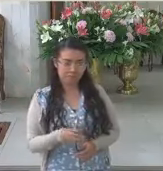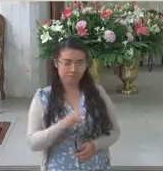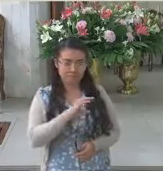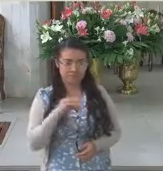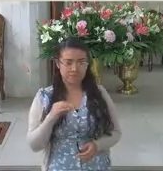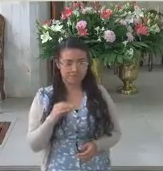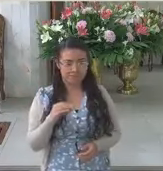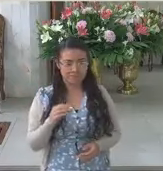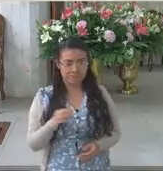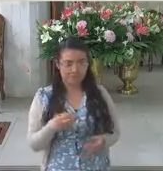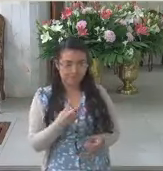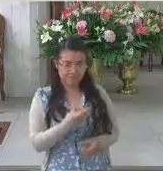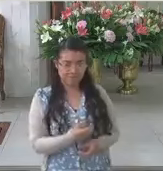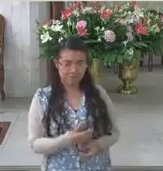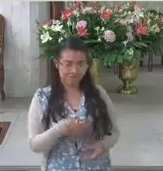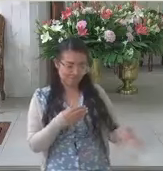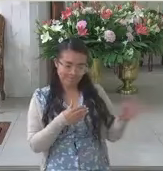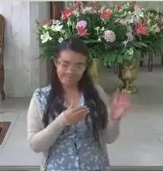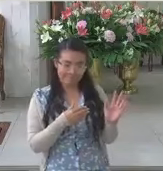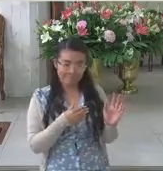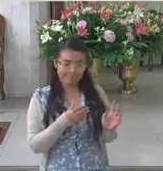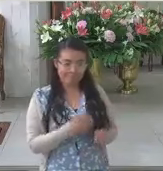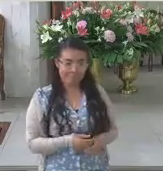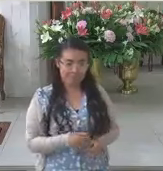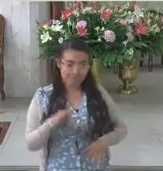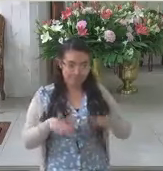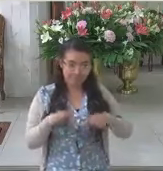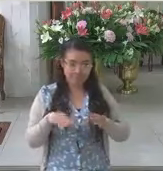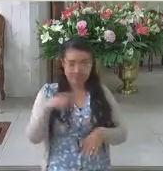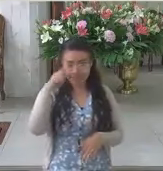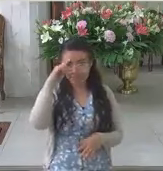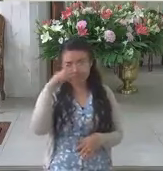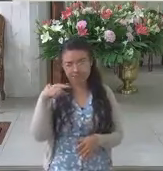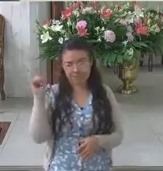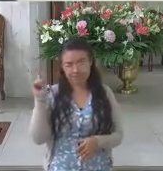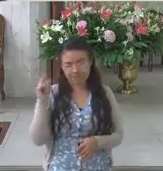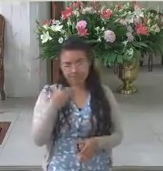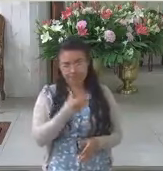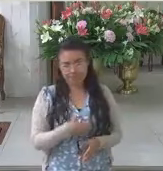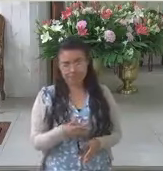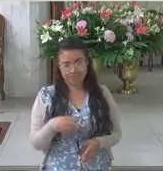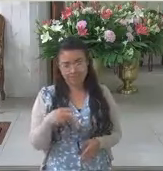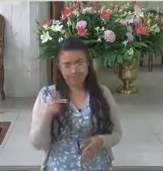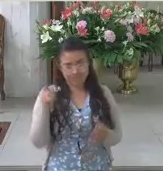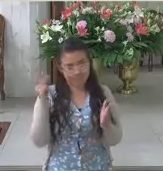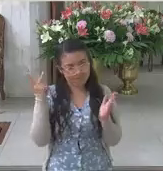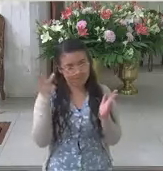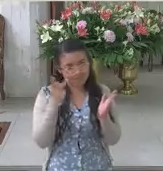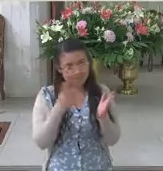dijo Es fácil decir que somos cristianos si simplemente se viene al